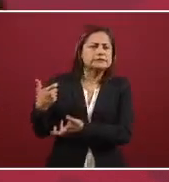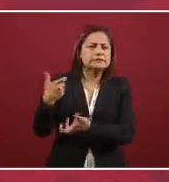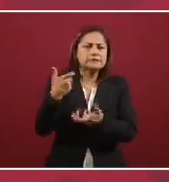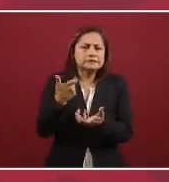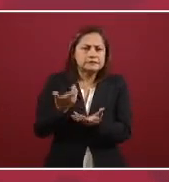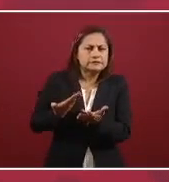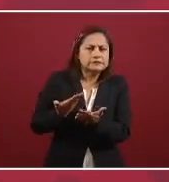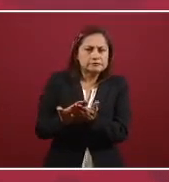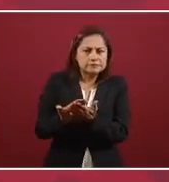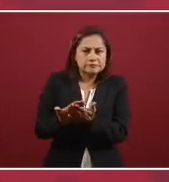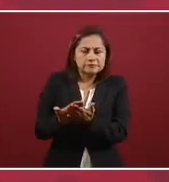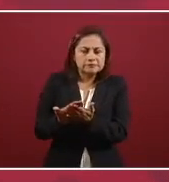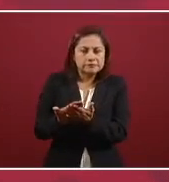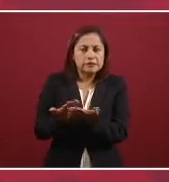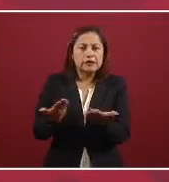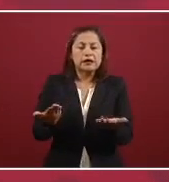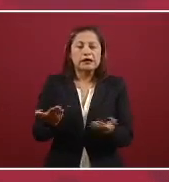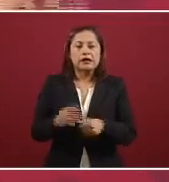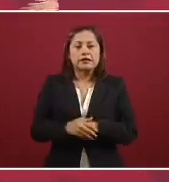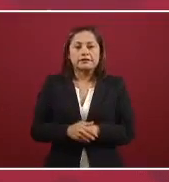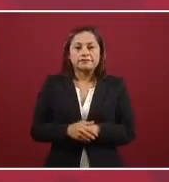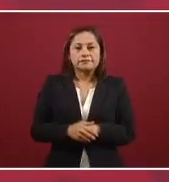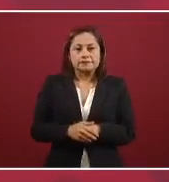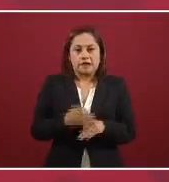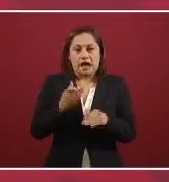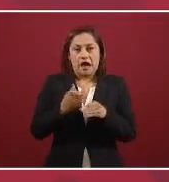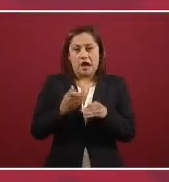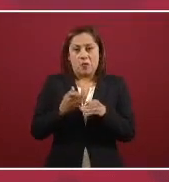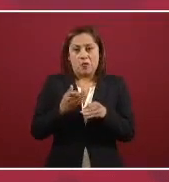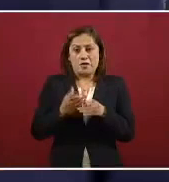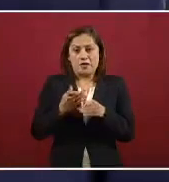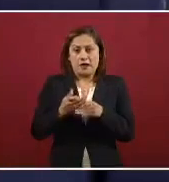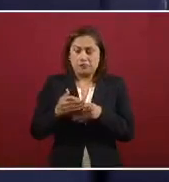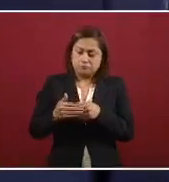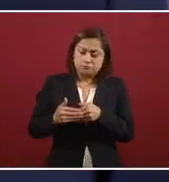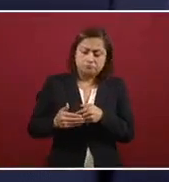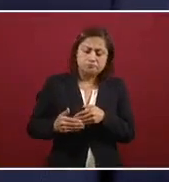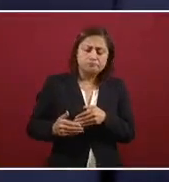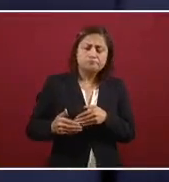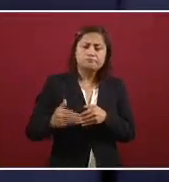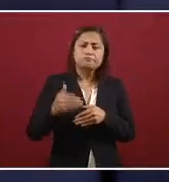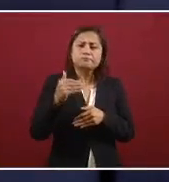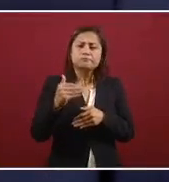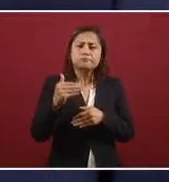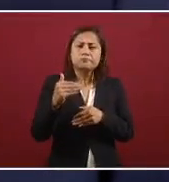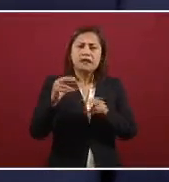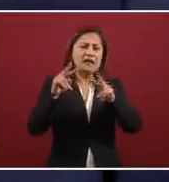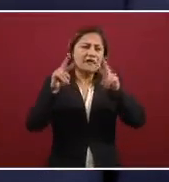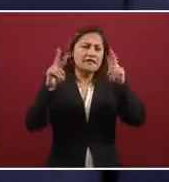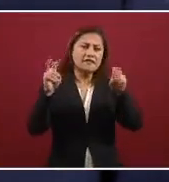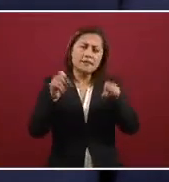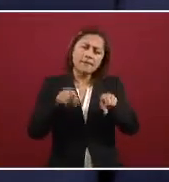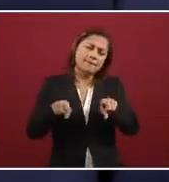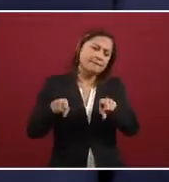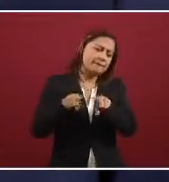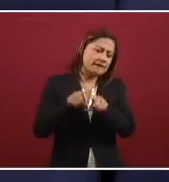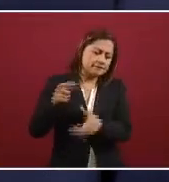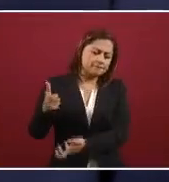Durante todo este tiempo se va a estar hablando de eso, porque nosotros presentamos el